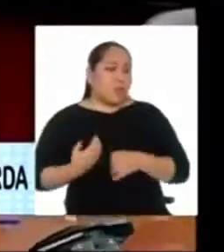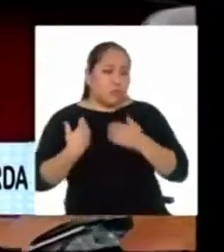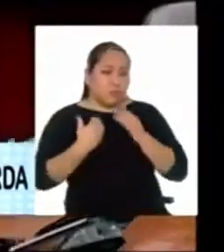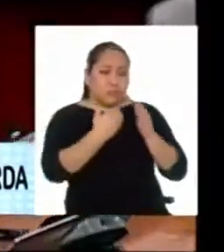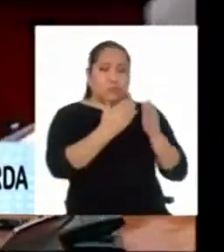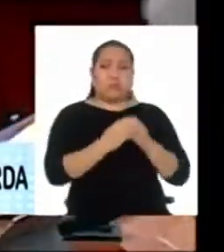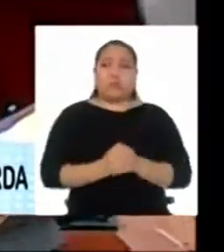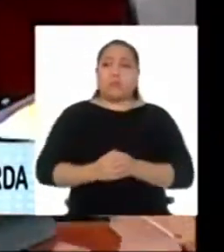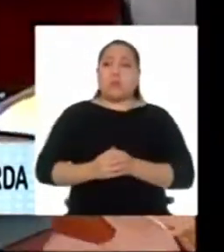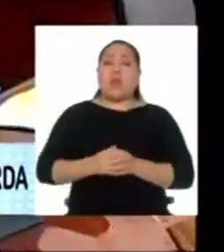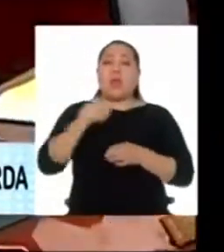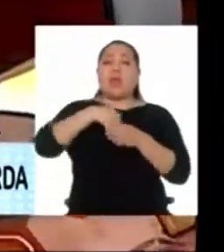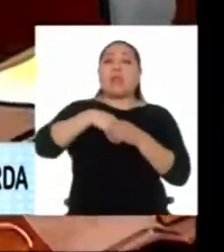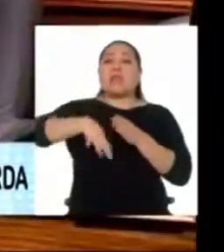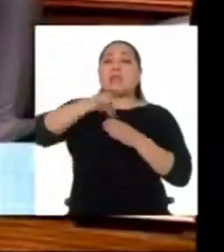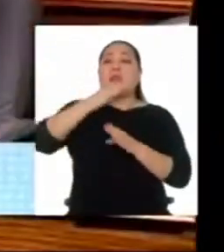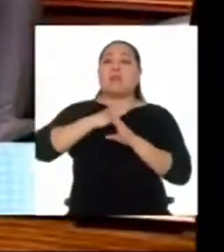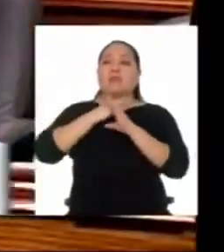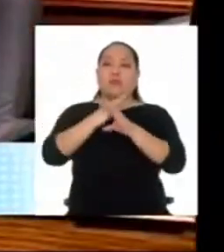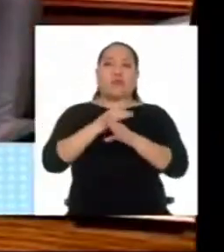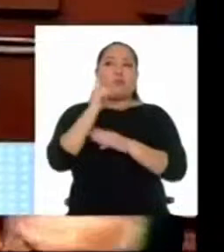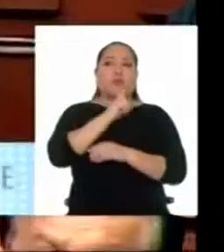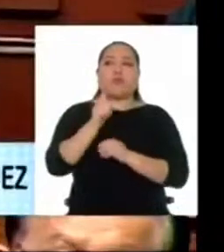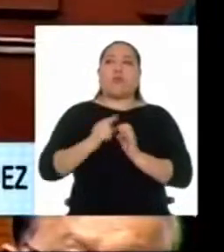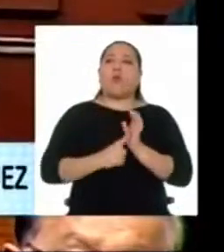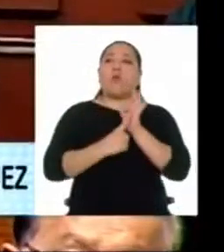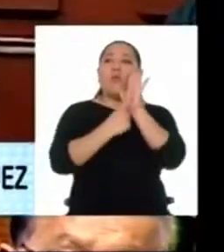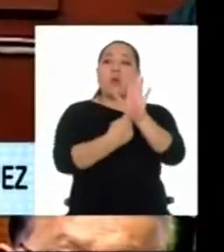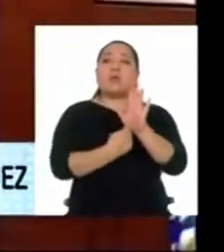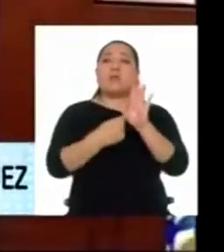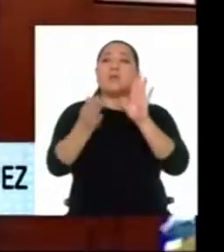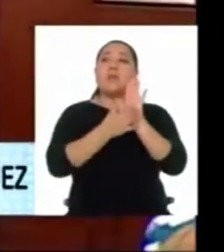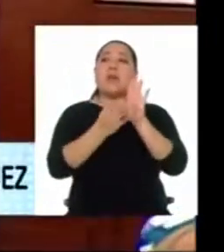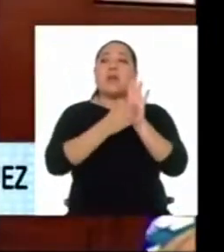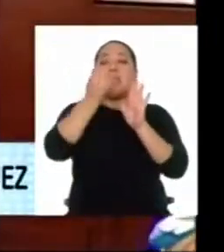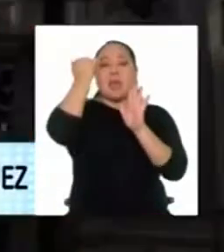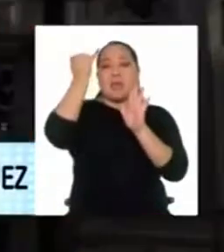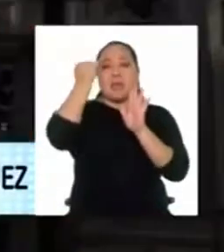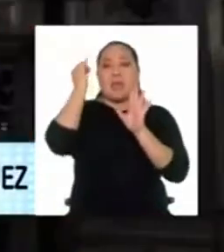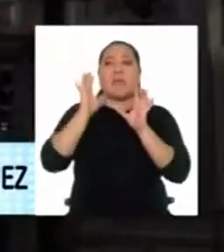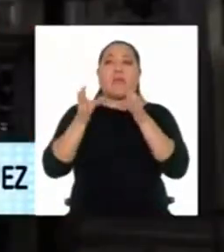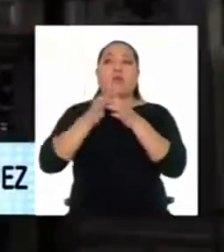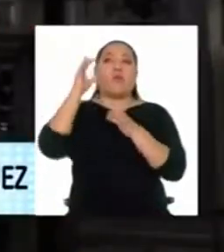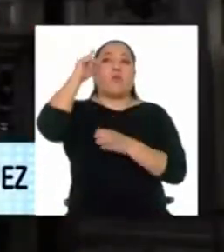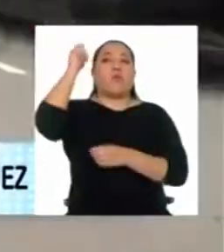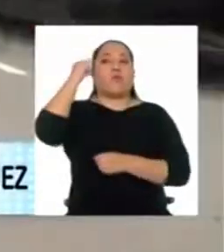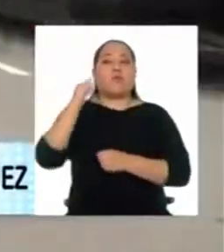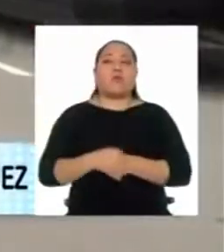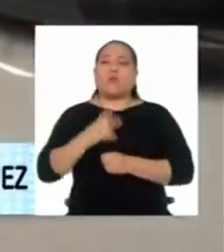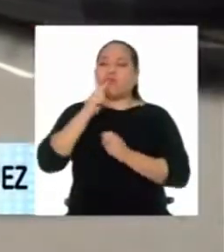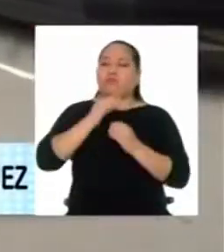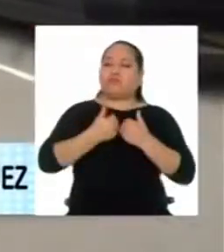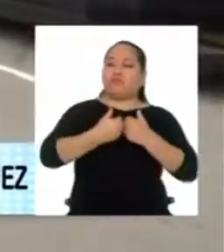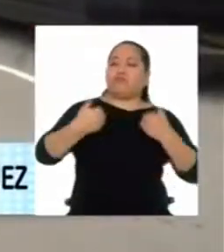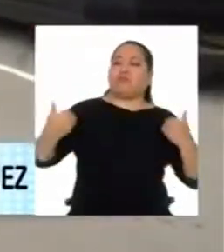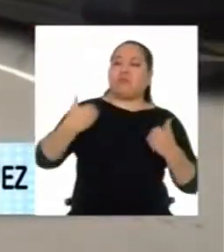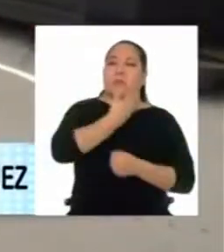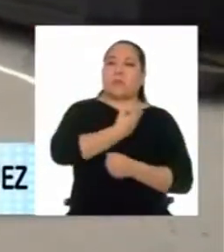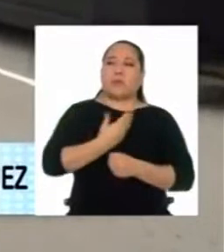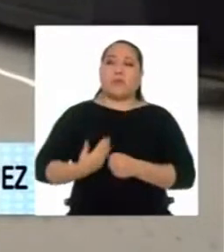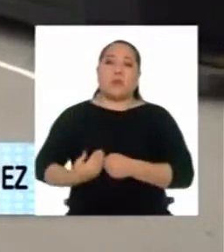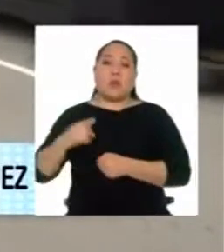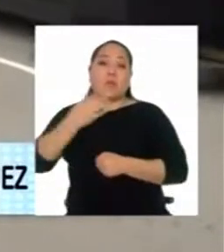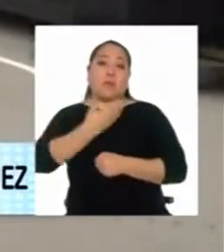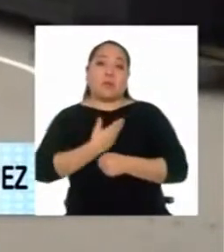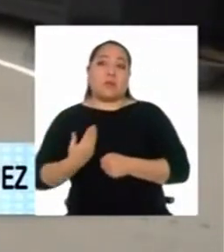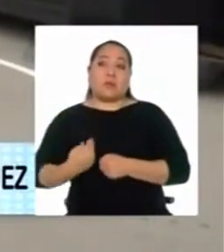contra obedece a que la política general del gobierno no refleje el ideario del partido y marcó distancia del presidente. El presidente se comunicará en el